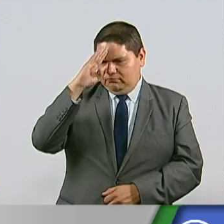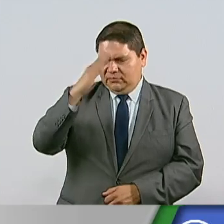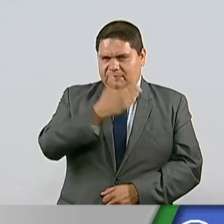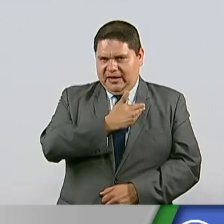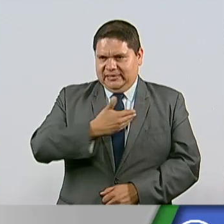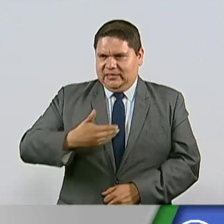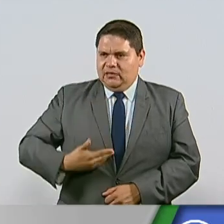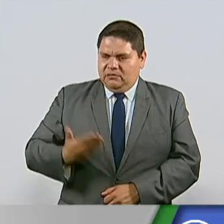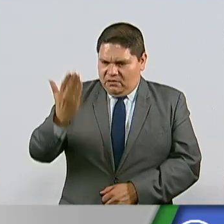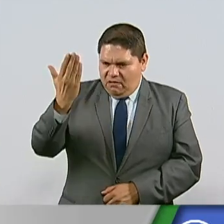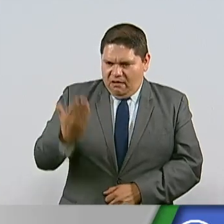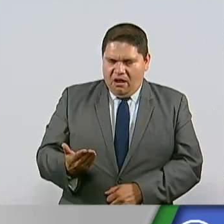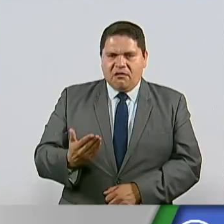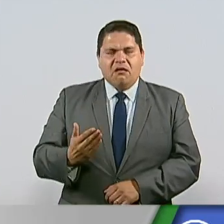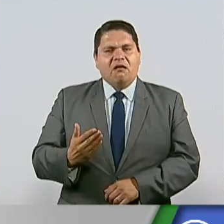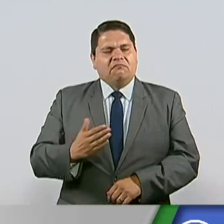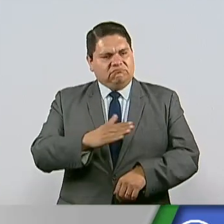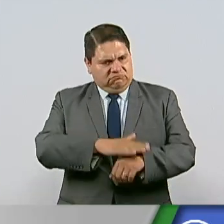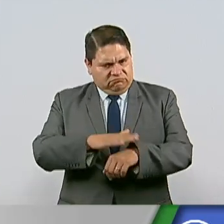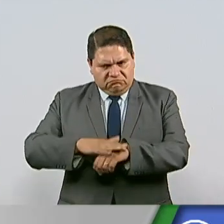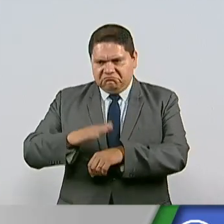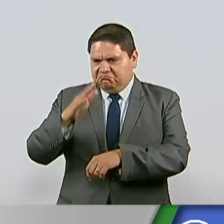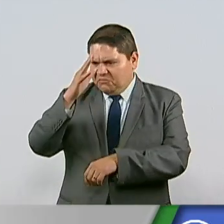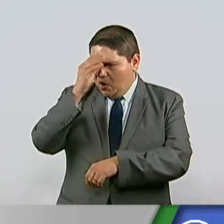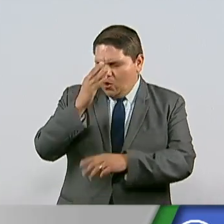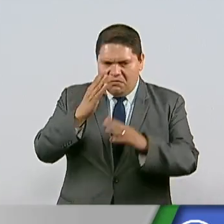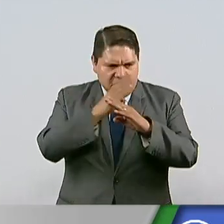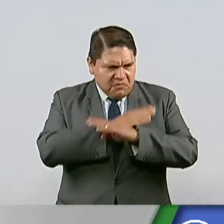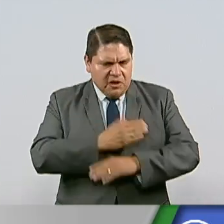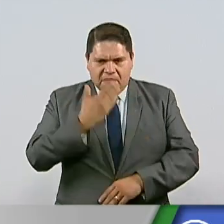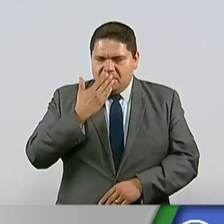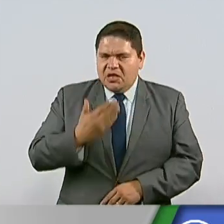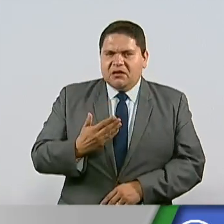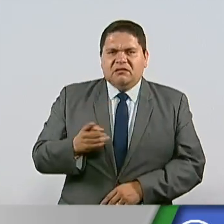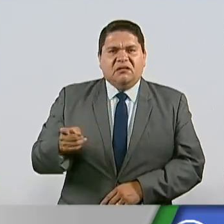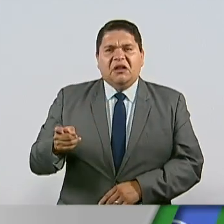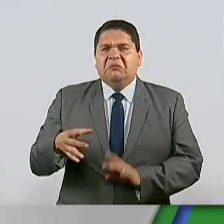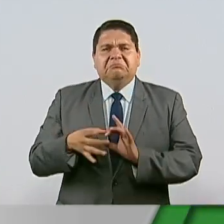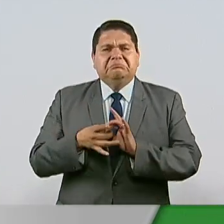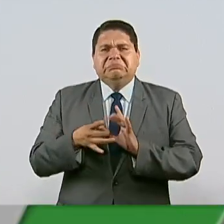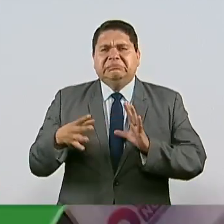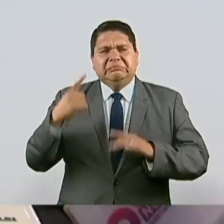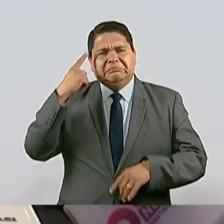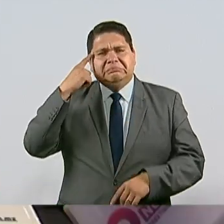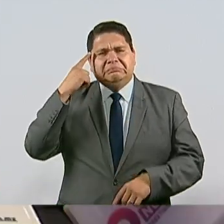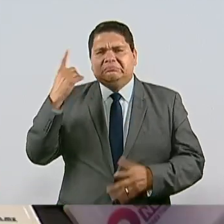gobierno y como jefe de Estado, que convoque, que concilie. Está desconectado de la realidad.